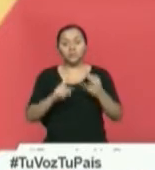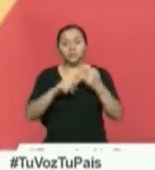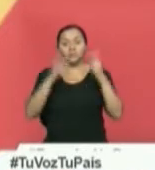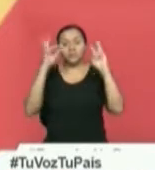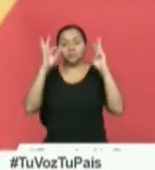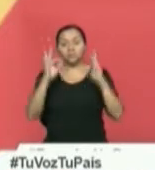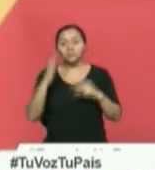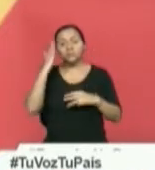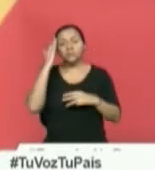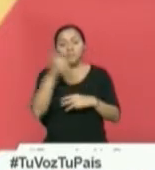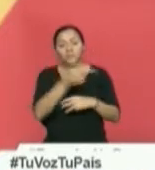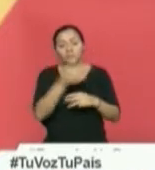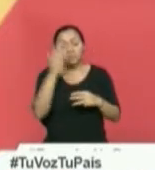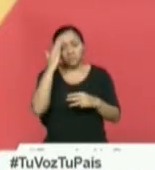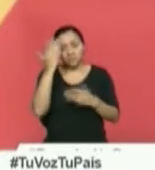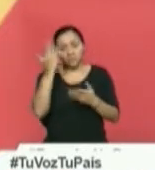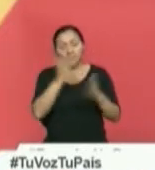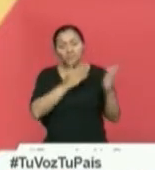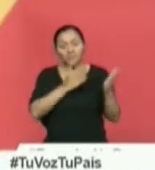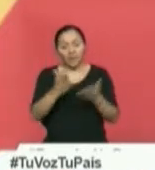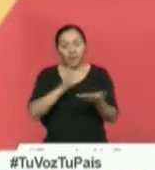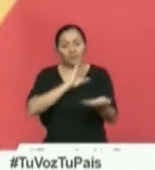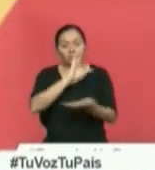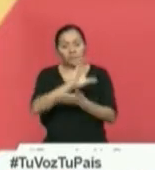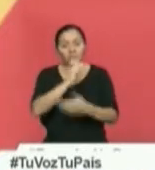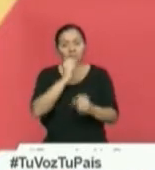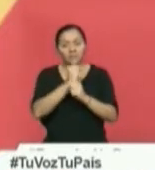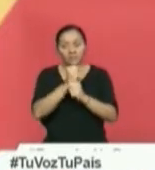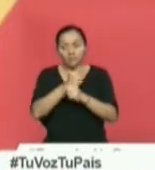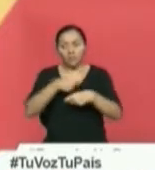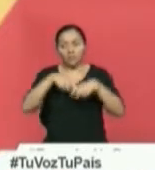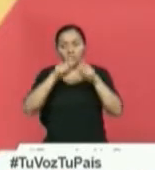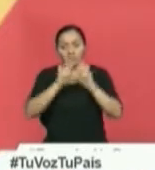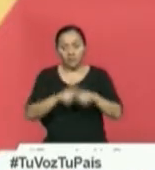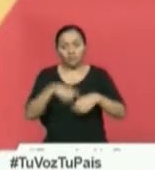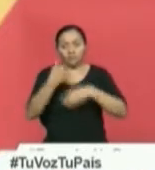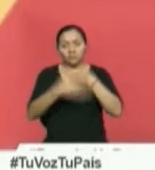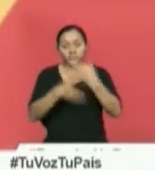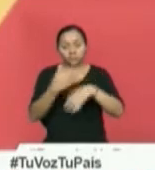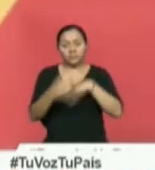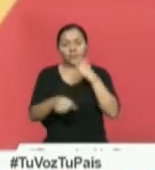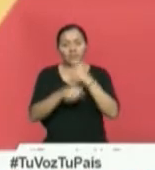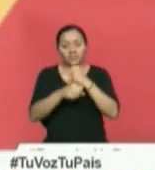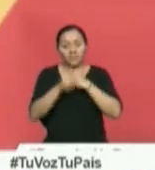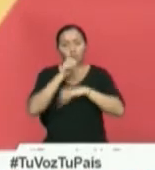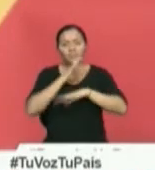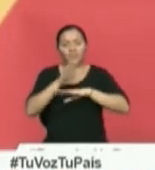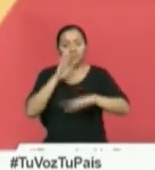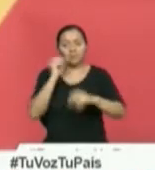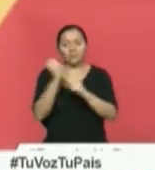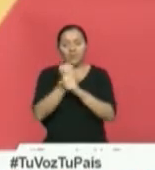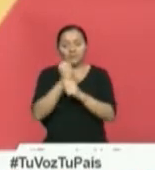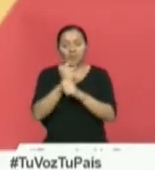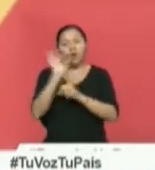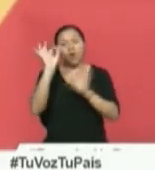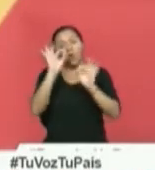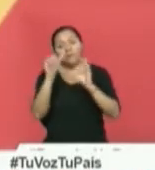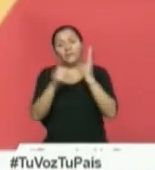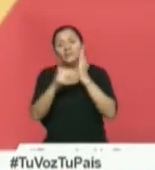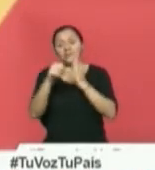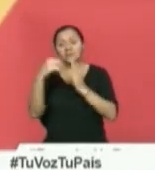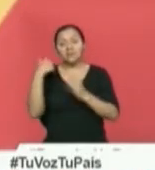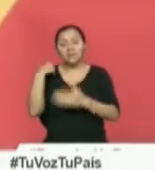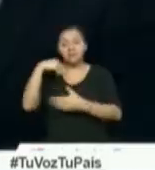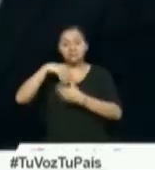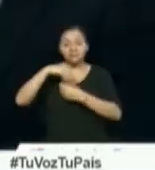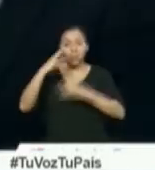nómina, cómo está el plan anual de inversiones, cuáles son los contratos que están en marcha, si a lo mejor hay algún juicio que tenga ese ministerio, toda esa